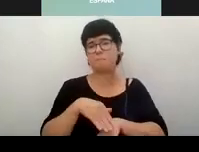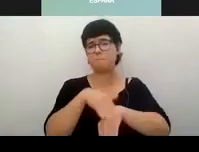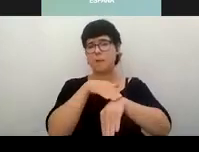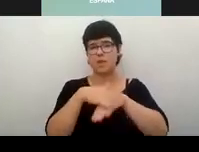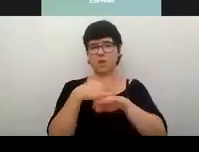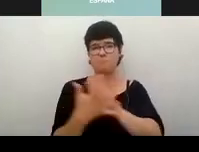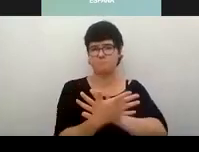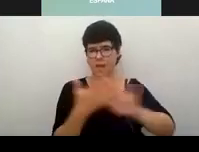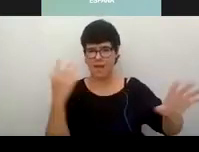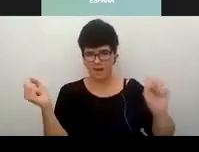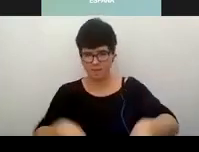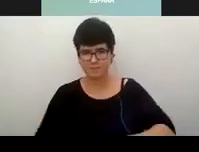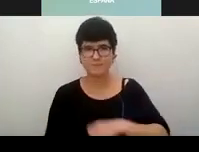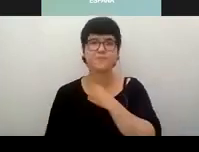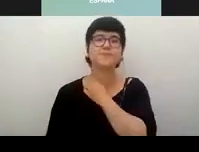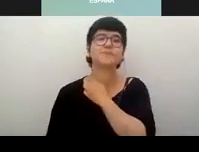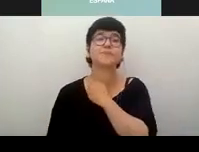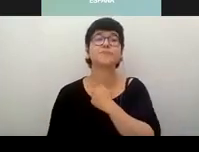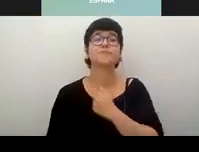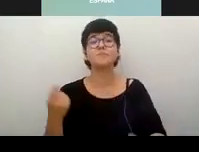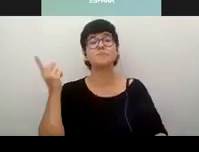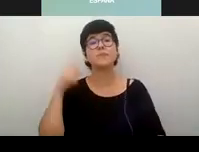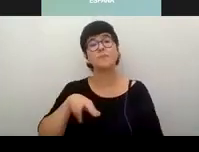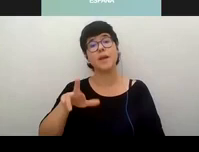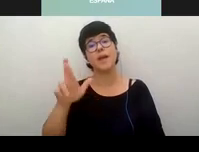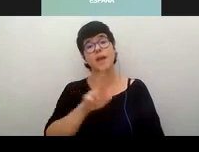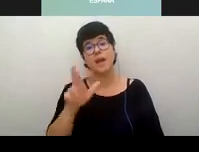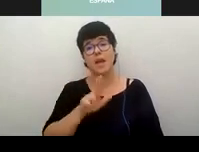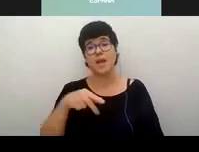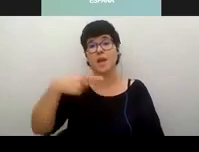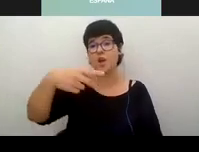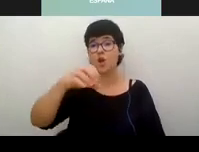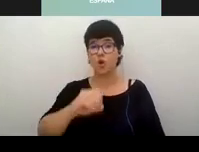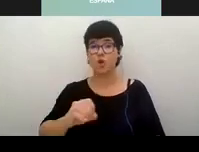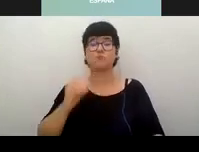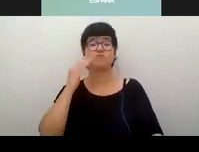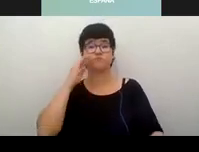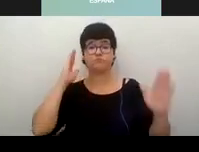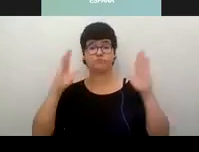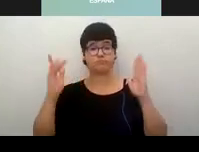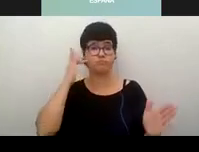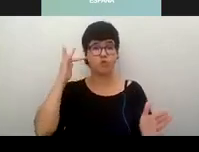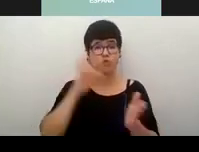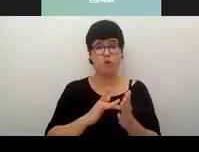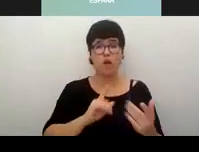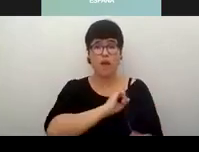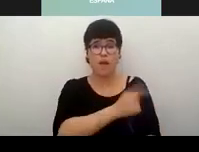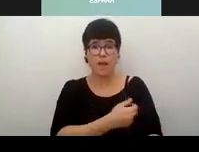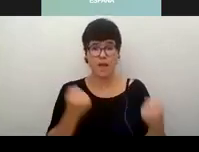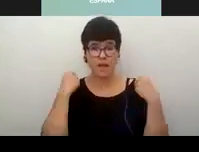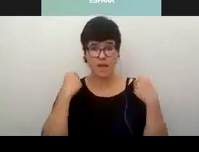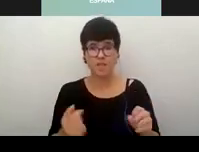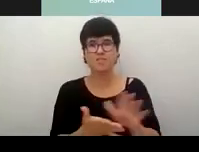Vale, tenemos el RGO para durante el ejercicio. Aquí lo que tenemos es energía rápida y potenciación de los